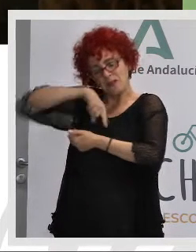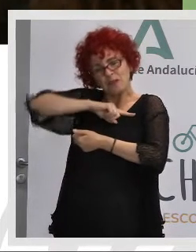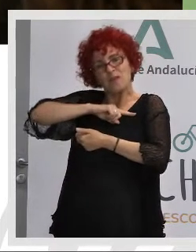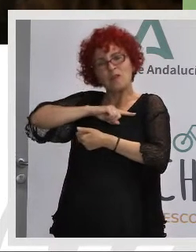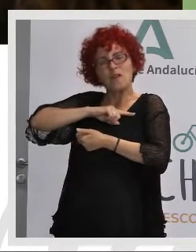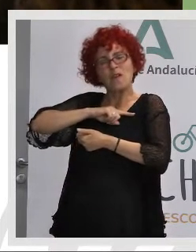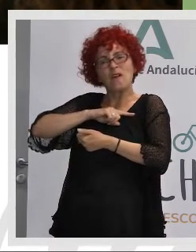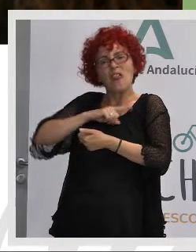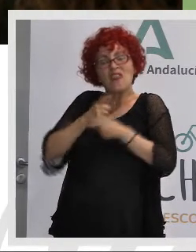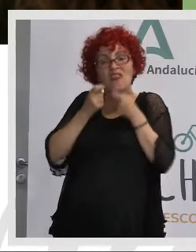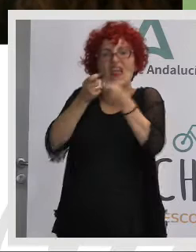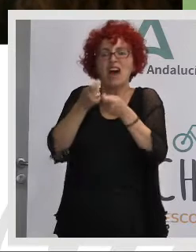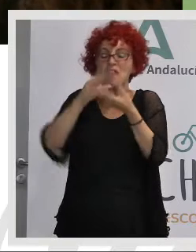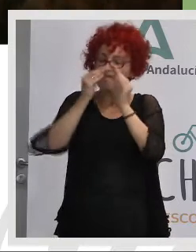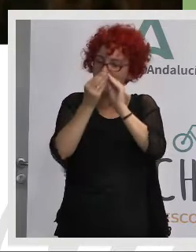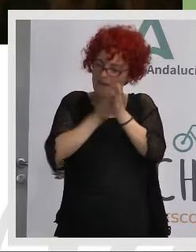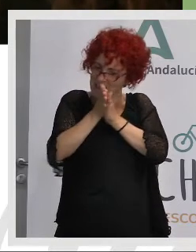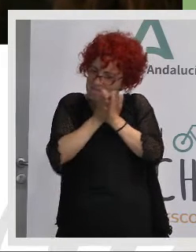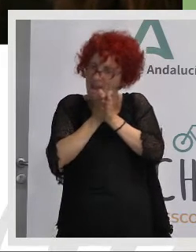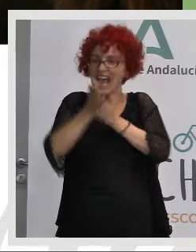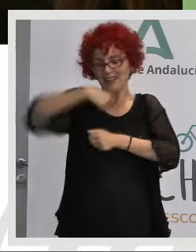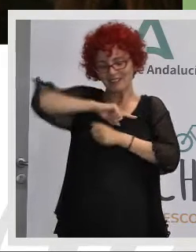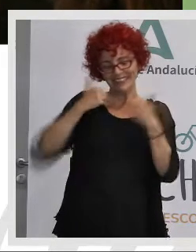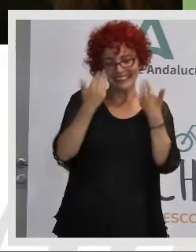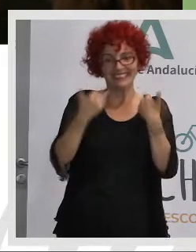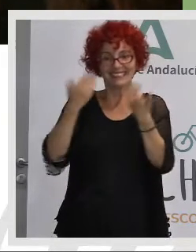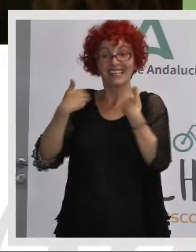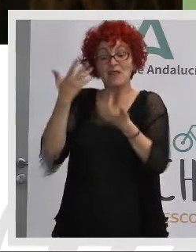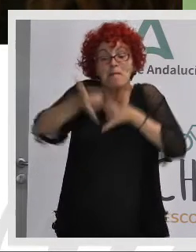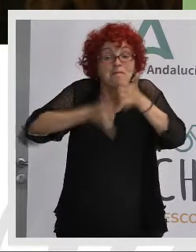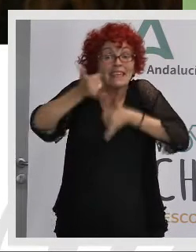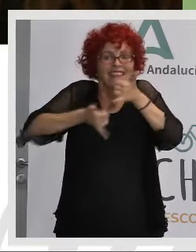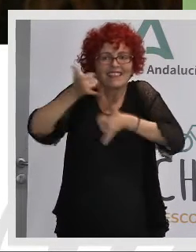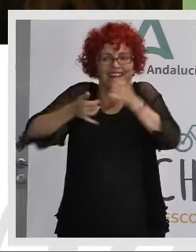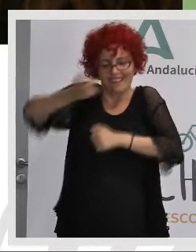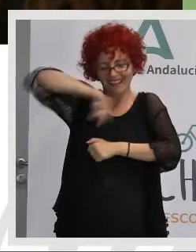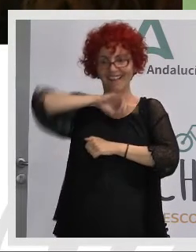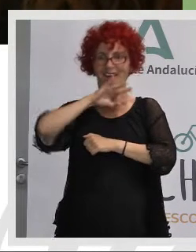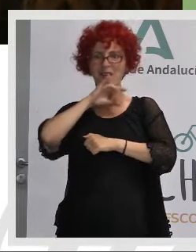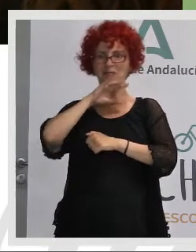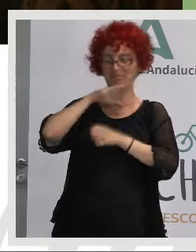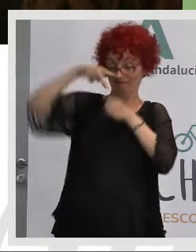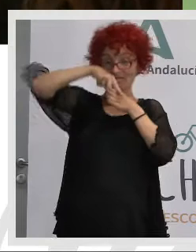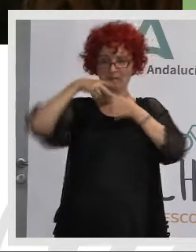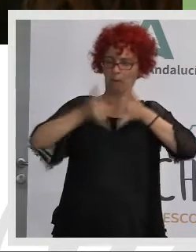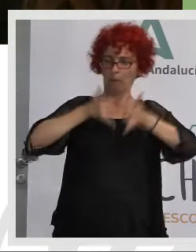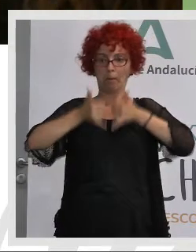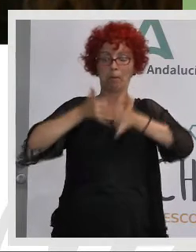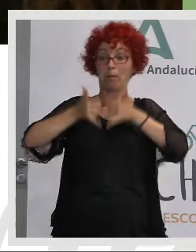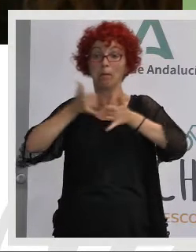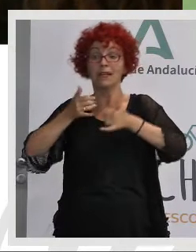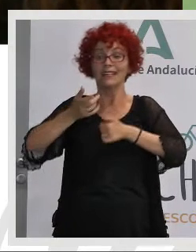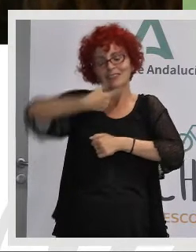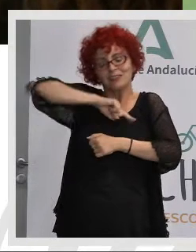¿no? de llevarse una bicicleta y de poderla usar y nosotros encantados de transmitir estos